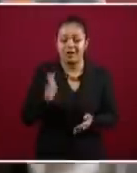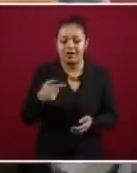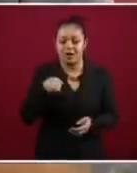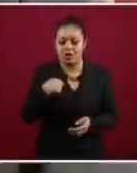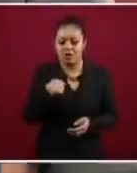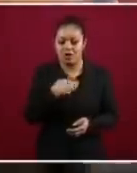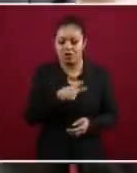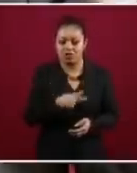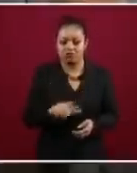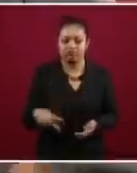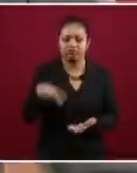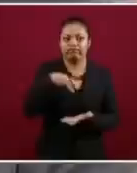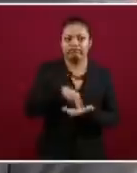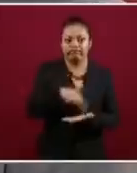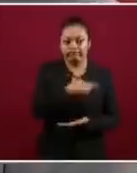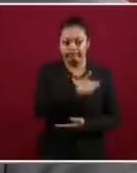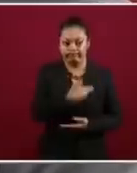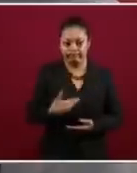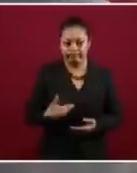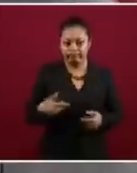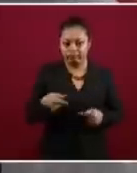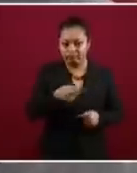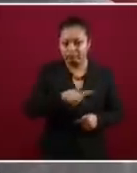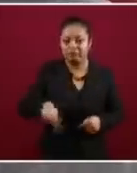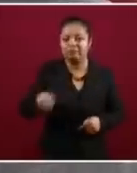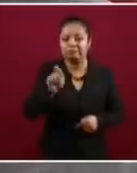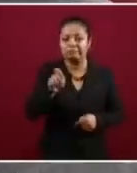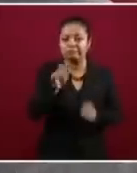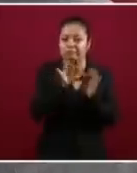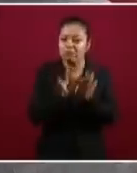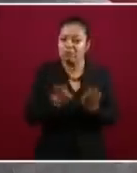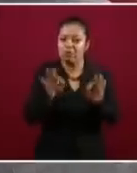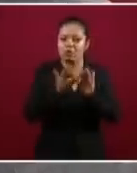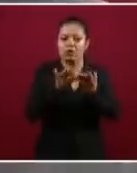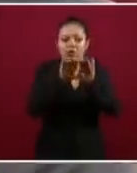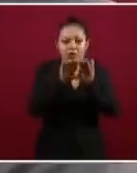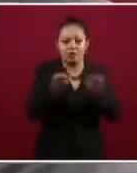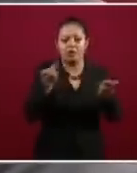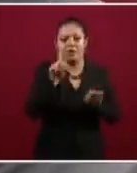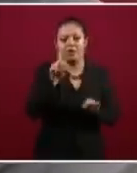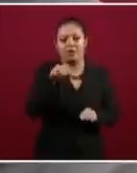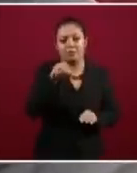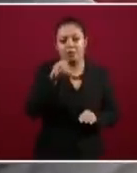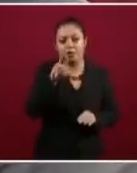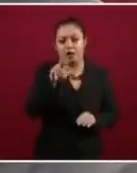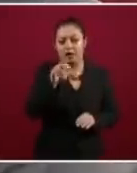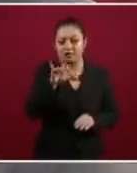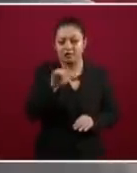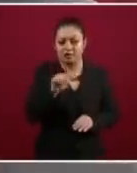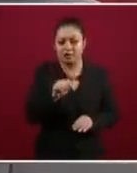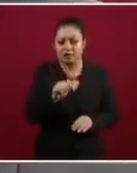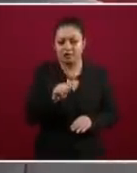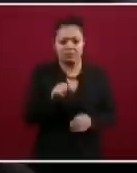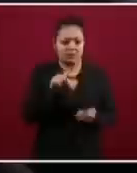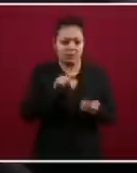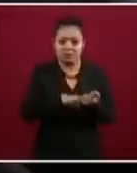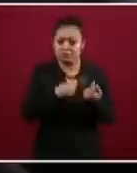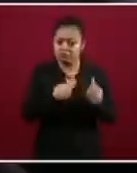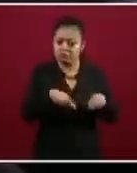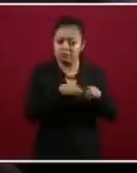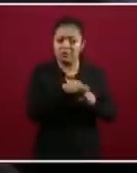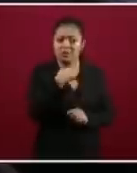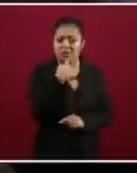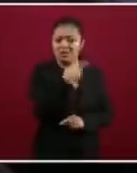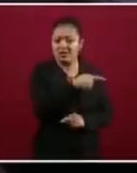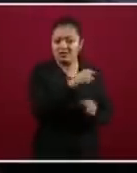con el propósito de establecer la democracia como está escrito en la Constitución, forma